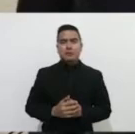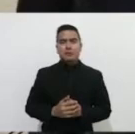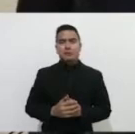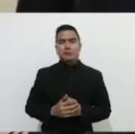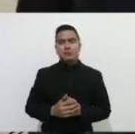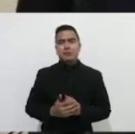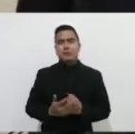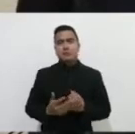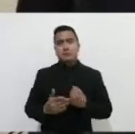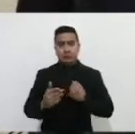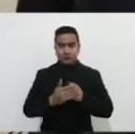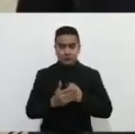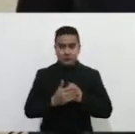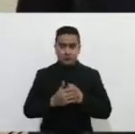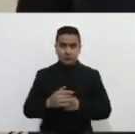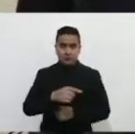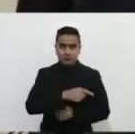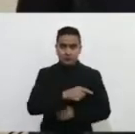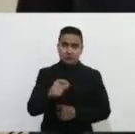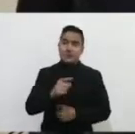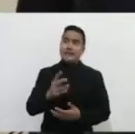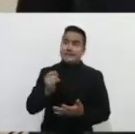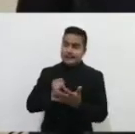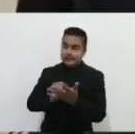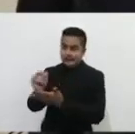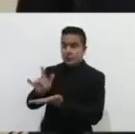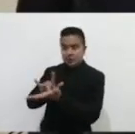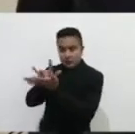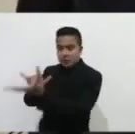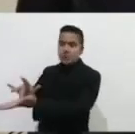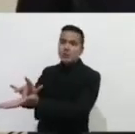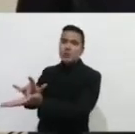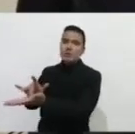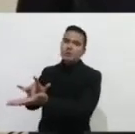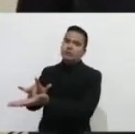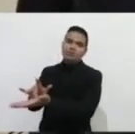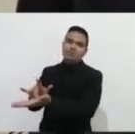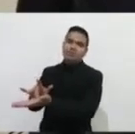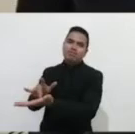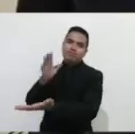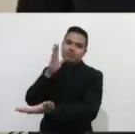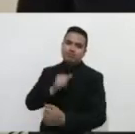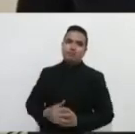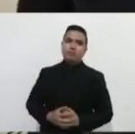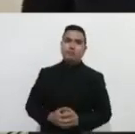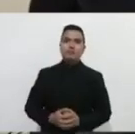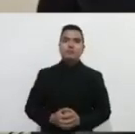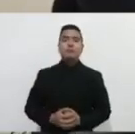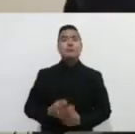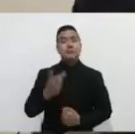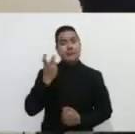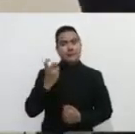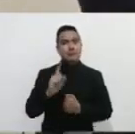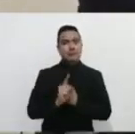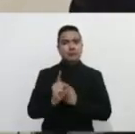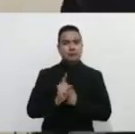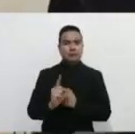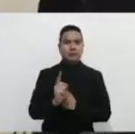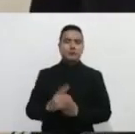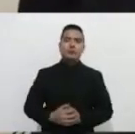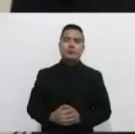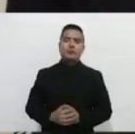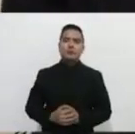tomar parte en las decisiones que se van a estar tomando en ese órgano colegiado, ¿no? Ese sería un